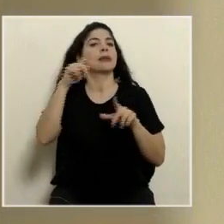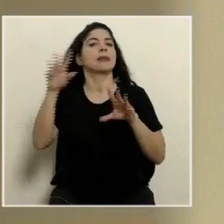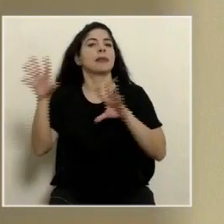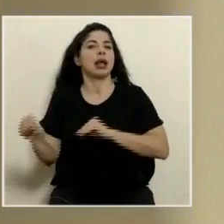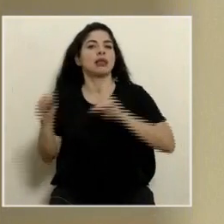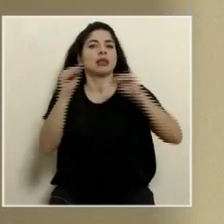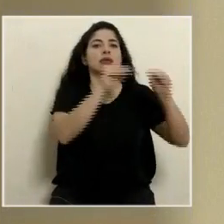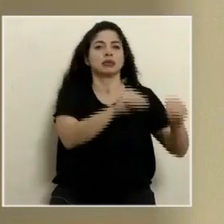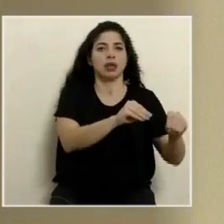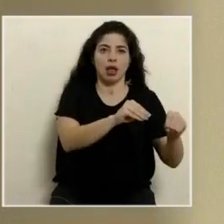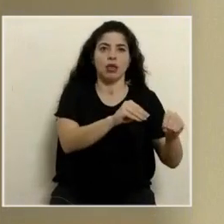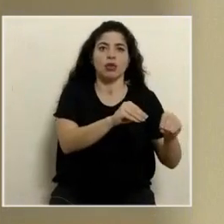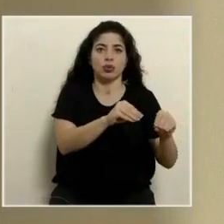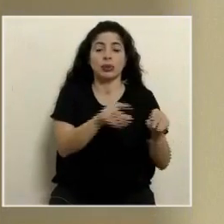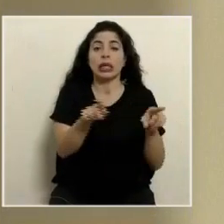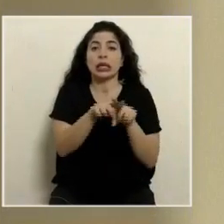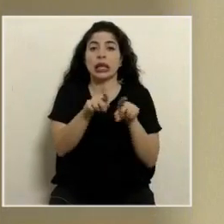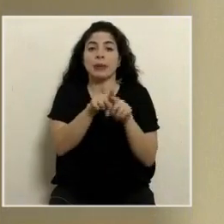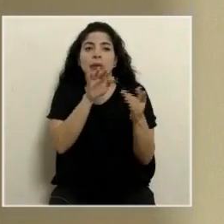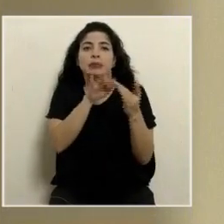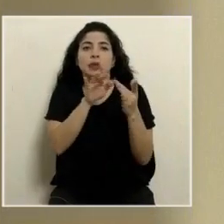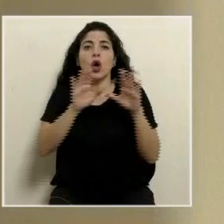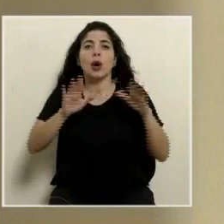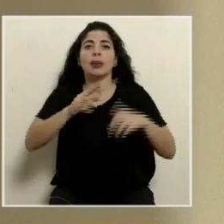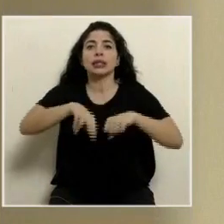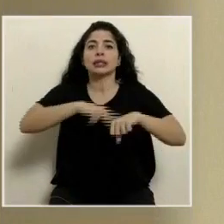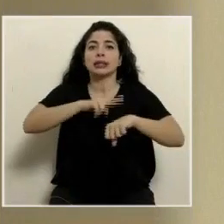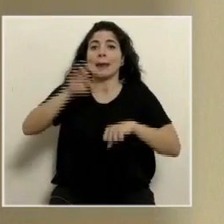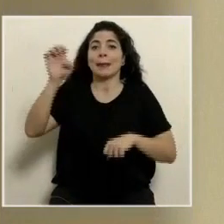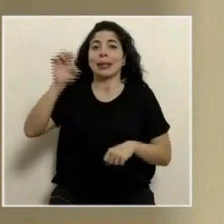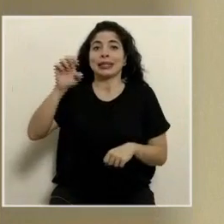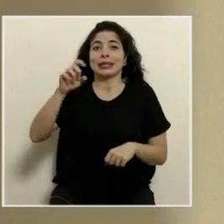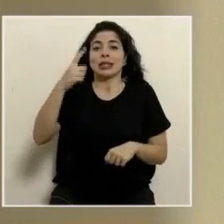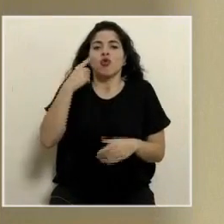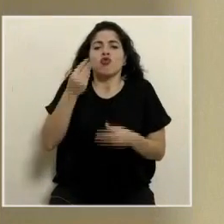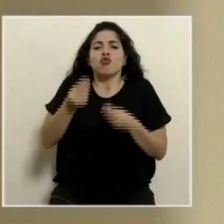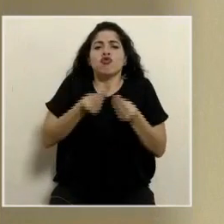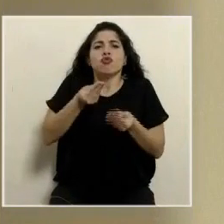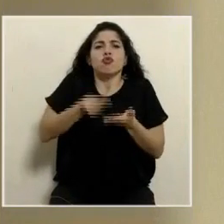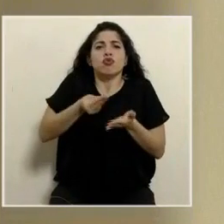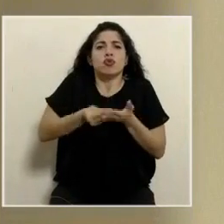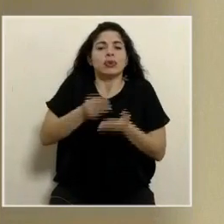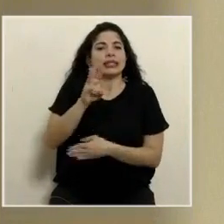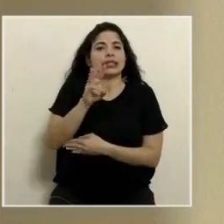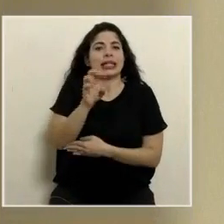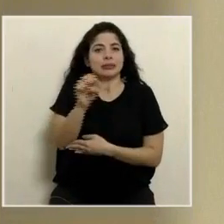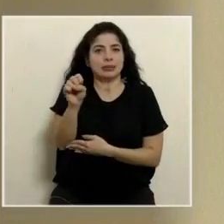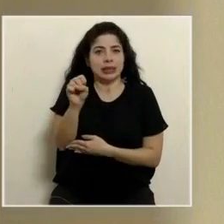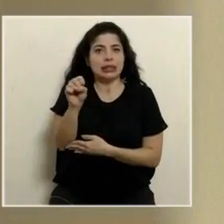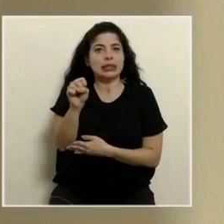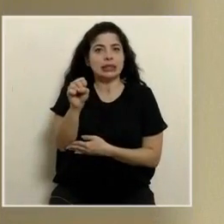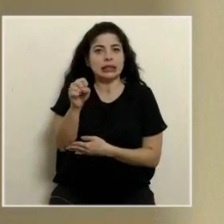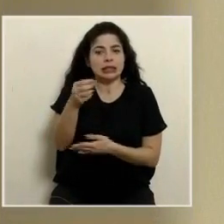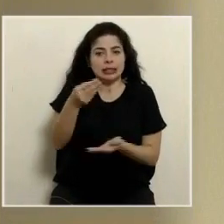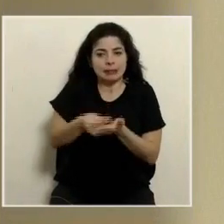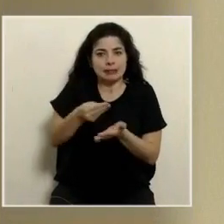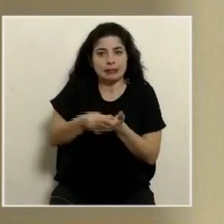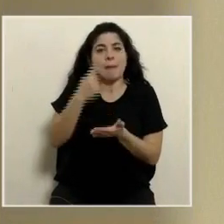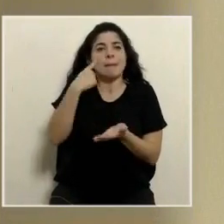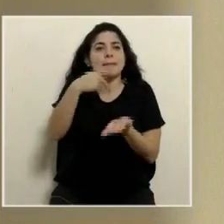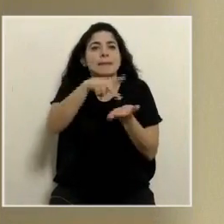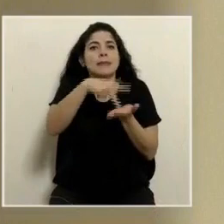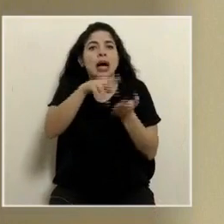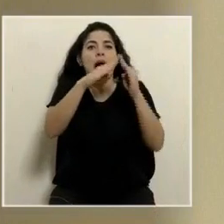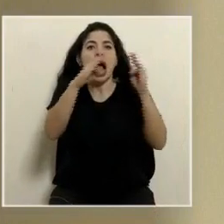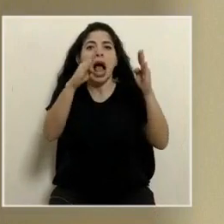y también se coordina con la Comisión Nacional de Emergencias el financiamiento por 6 meses de un albergue